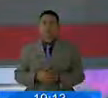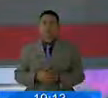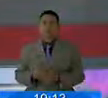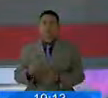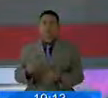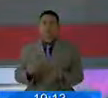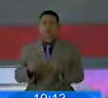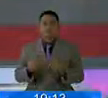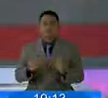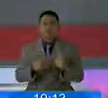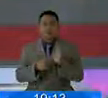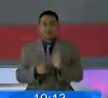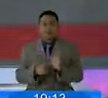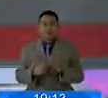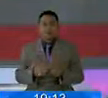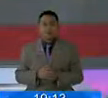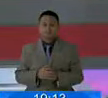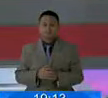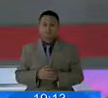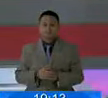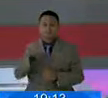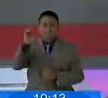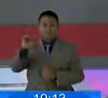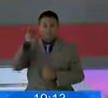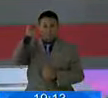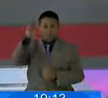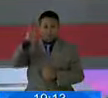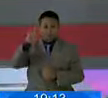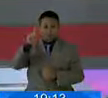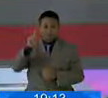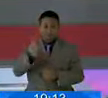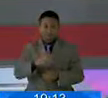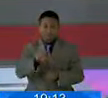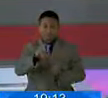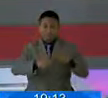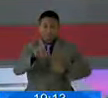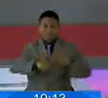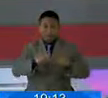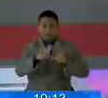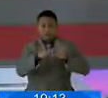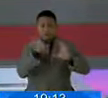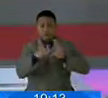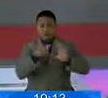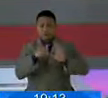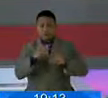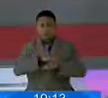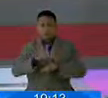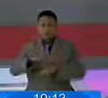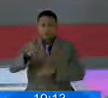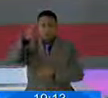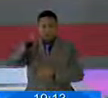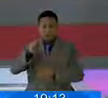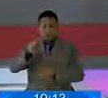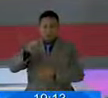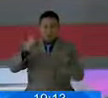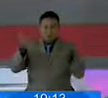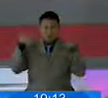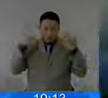Amigos televidentes, a continuación les presentamos varios videos que nuestros televidentes nos han hecho llegar sobre la intensa lluvia caída en la ciudad de